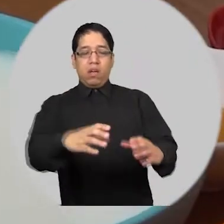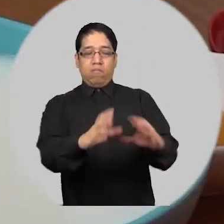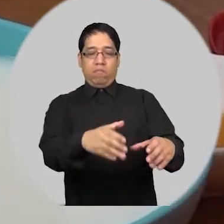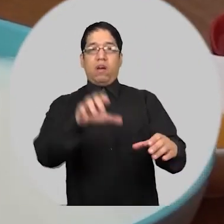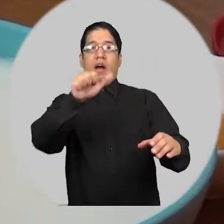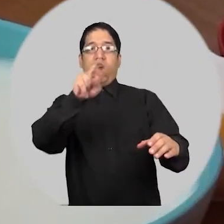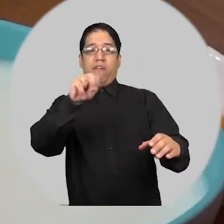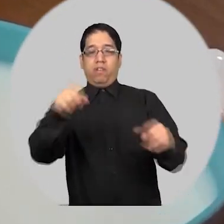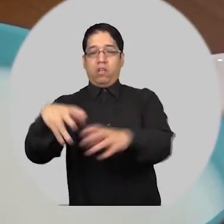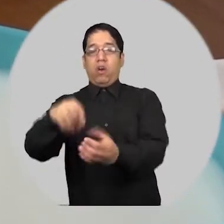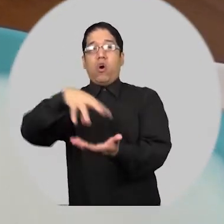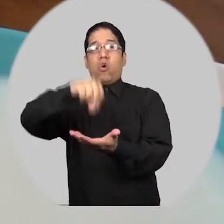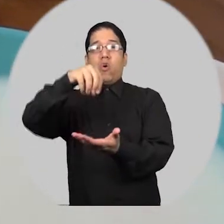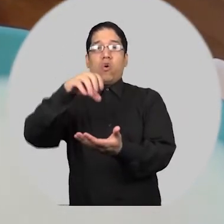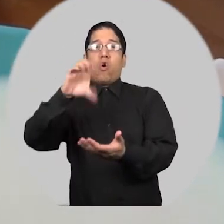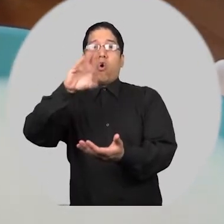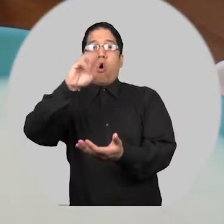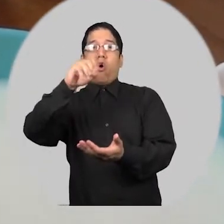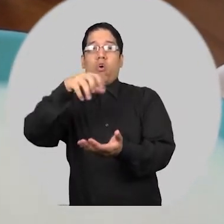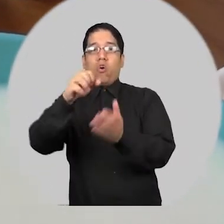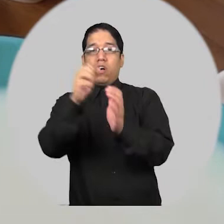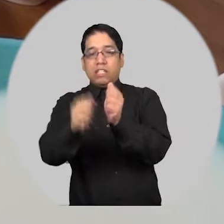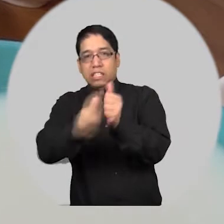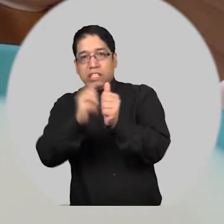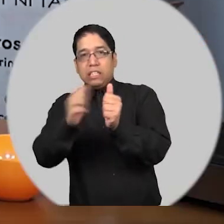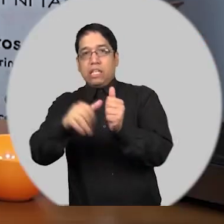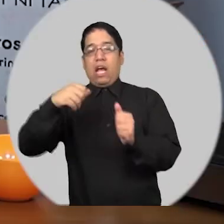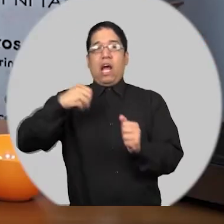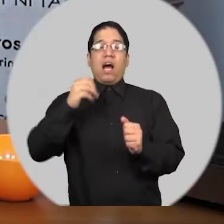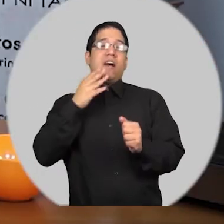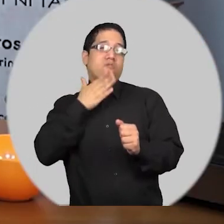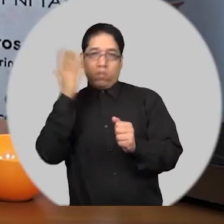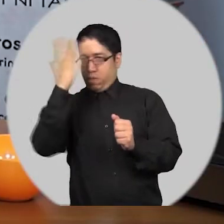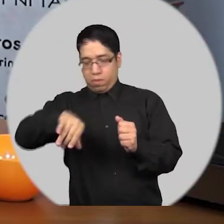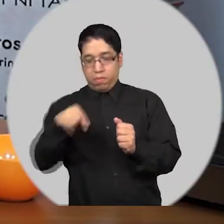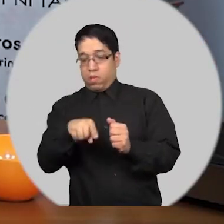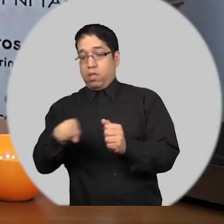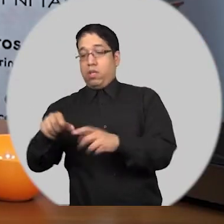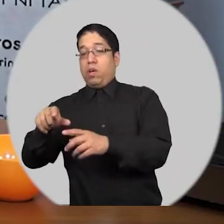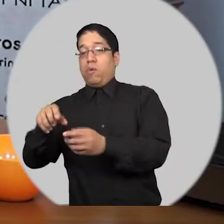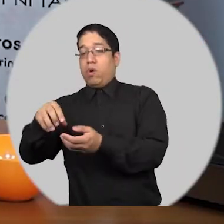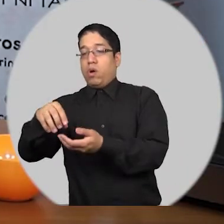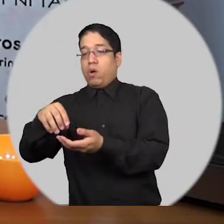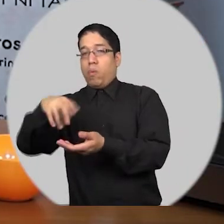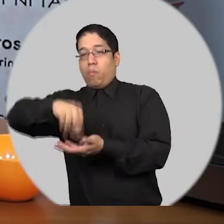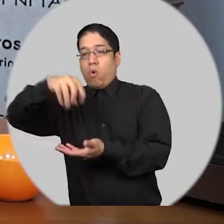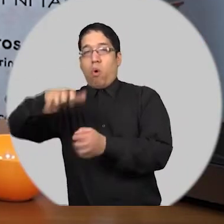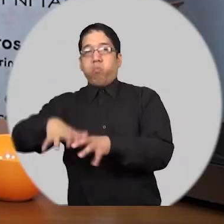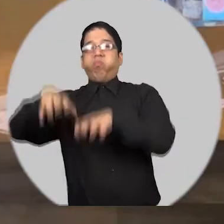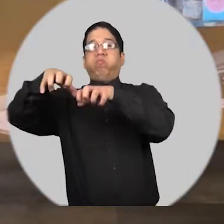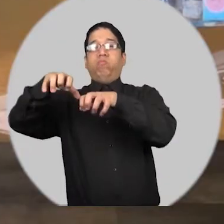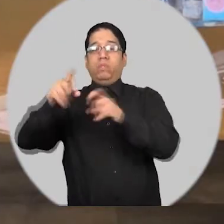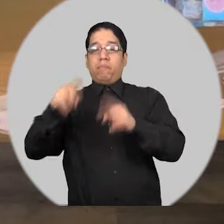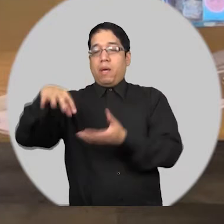avena, tenemos coco rallado sin azúcar, vamos a usar polvo de hornear para darle un toquecito esencia